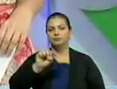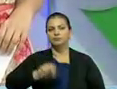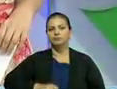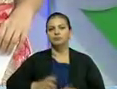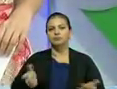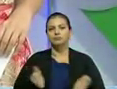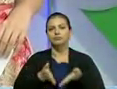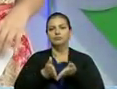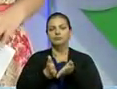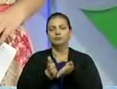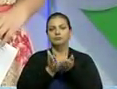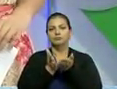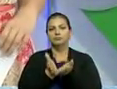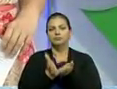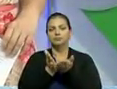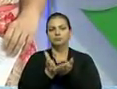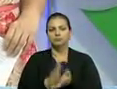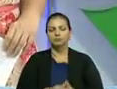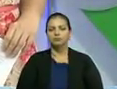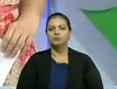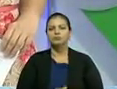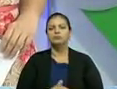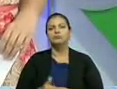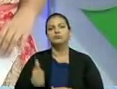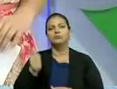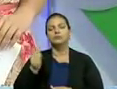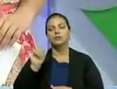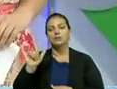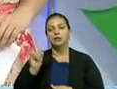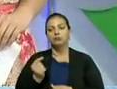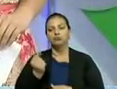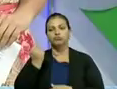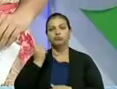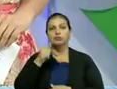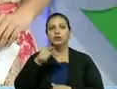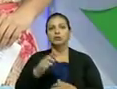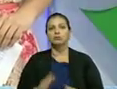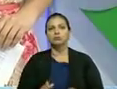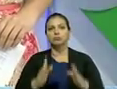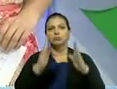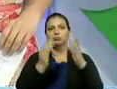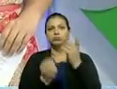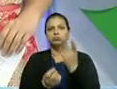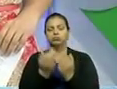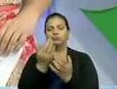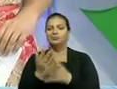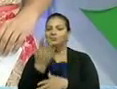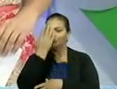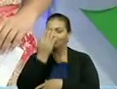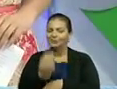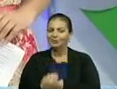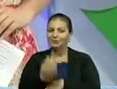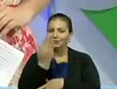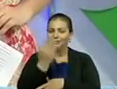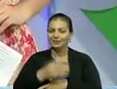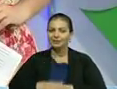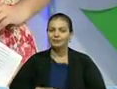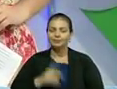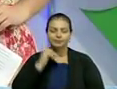de la Bahía, donde se registró un incendio y él nos va a ampliar la información a esta hora. Buenos días, Charlie. Te